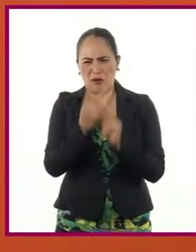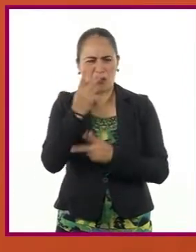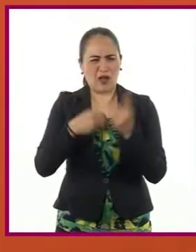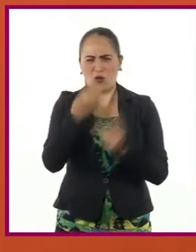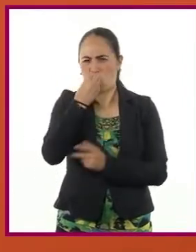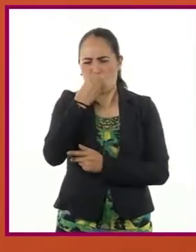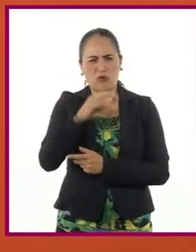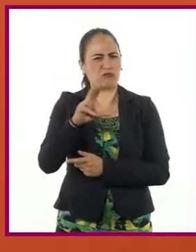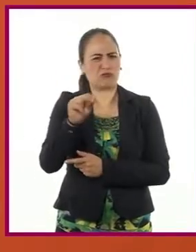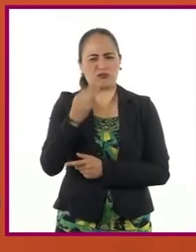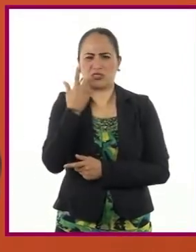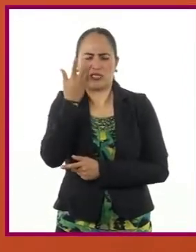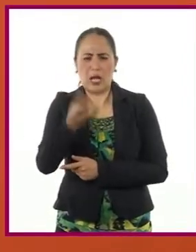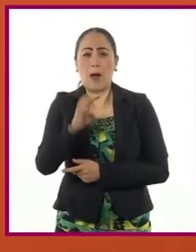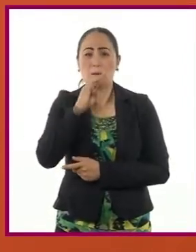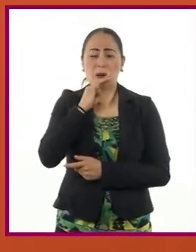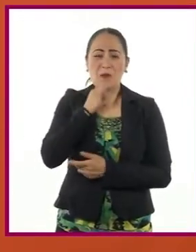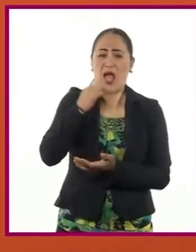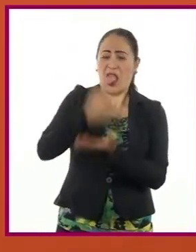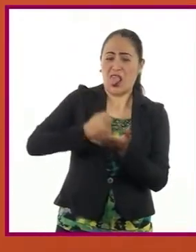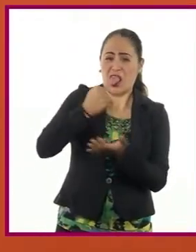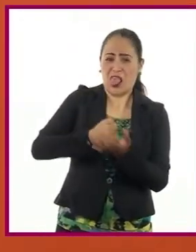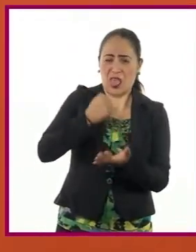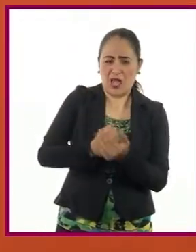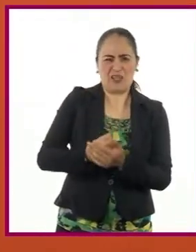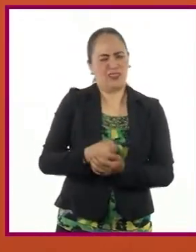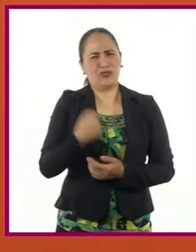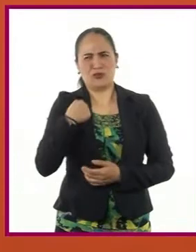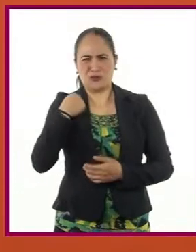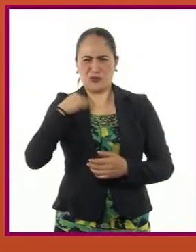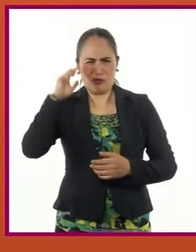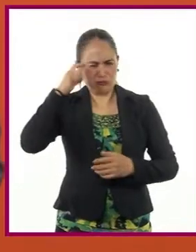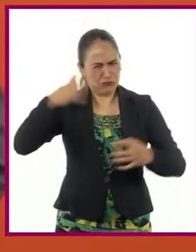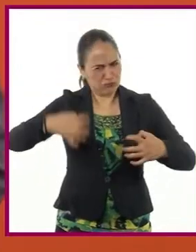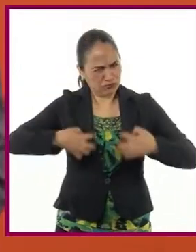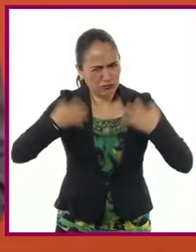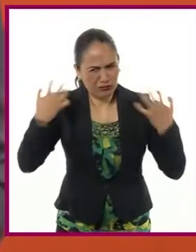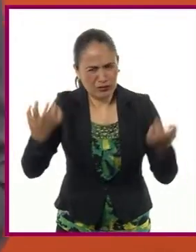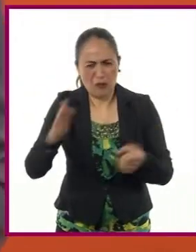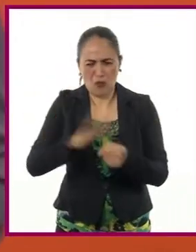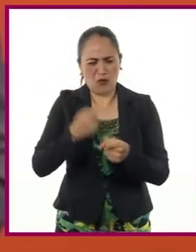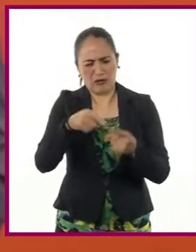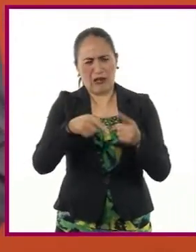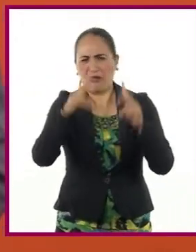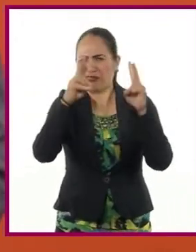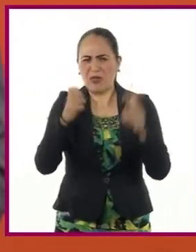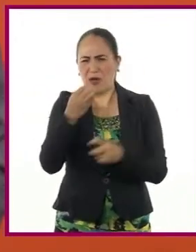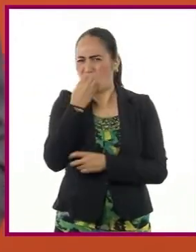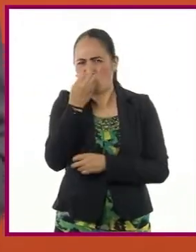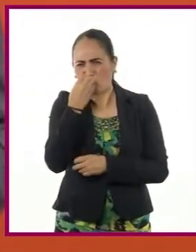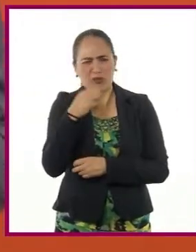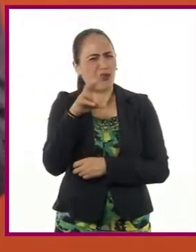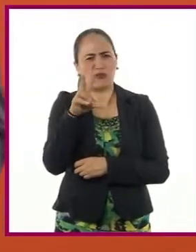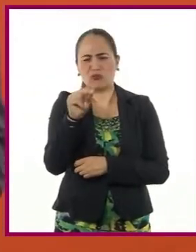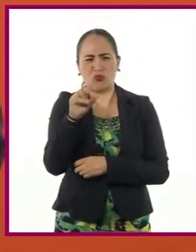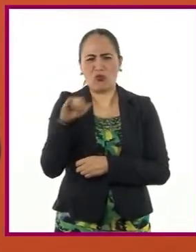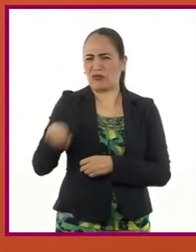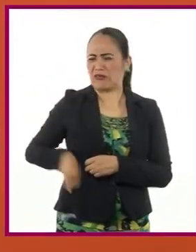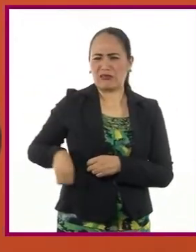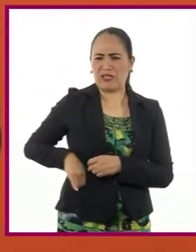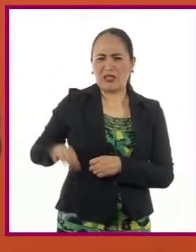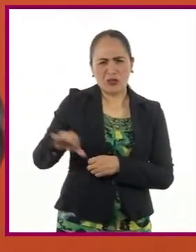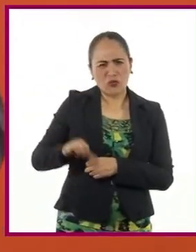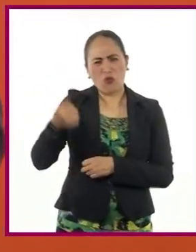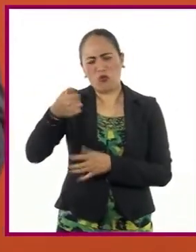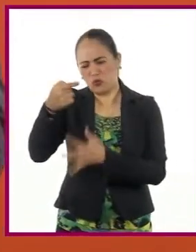me insistía para que las comiera. Eso me hacía enojar y discutía con ella por la comida, pues mi interés en comer era con otras